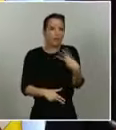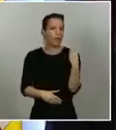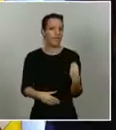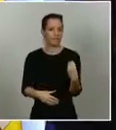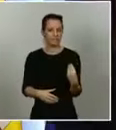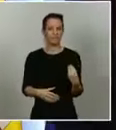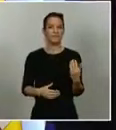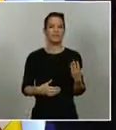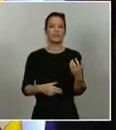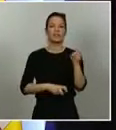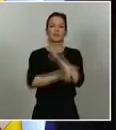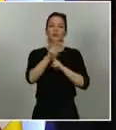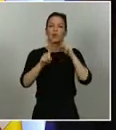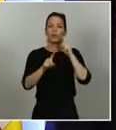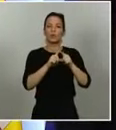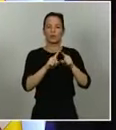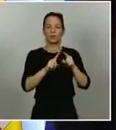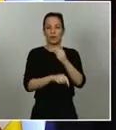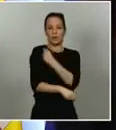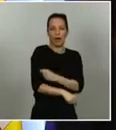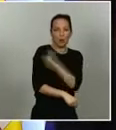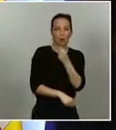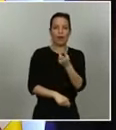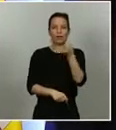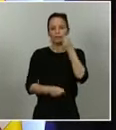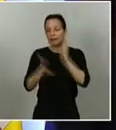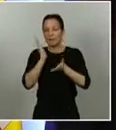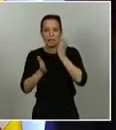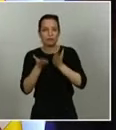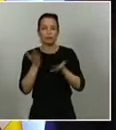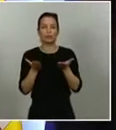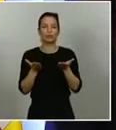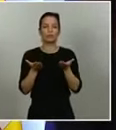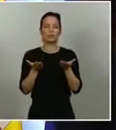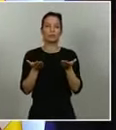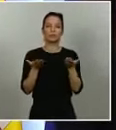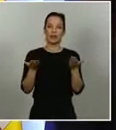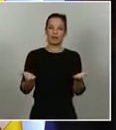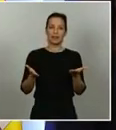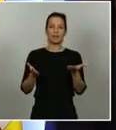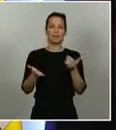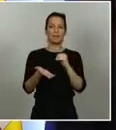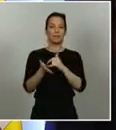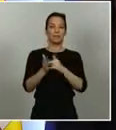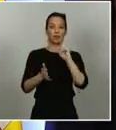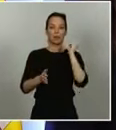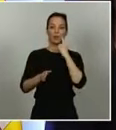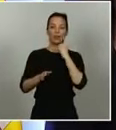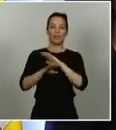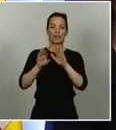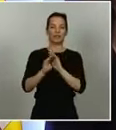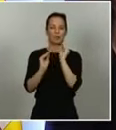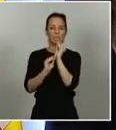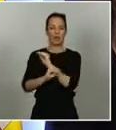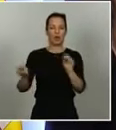búsqueda de la vacuna, la búsqueda de tratamientos, como también en mejores métodos de diagnóstico. Y esto